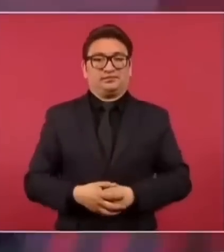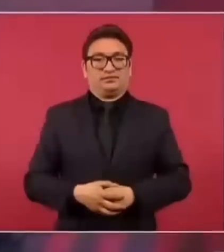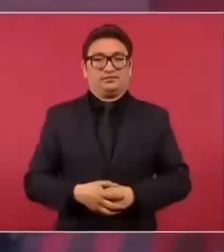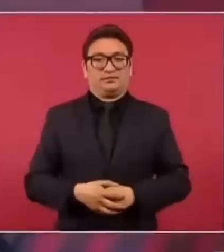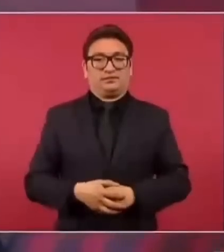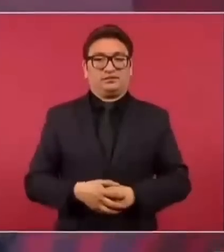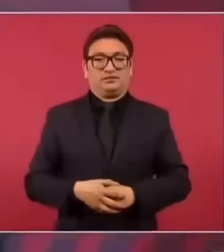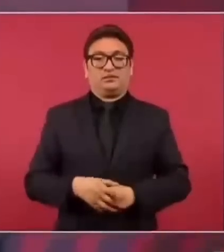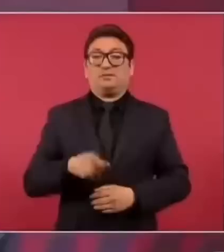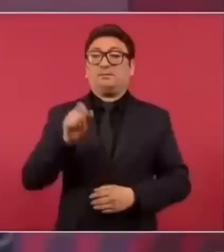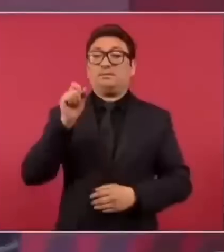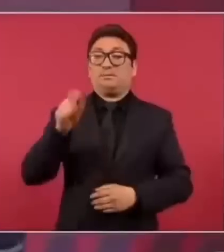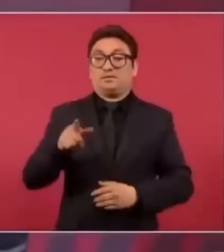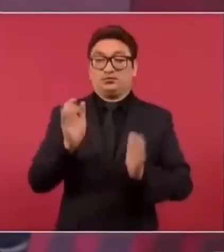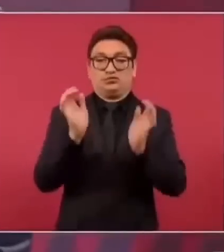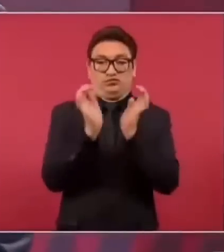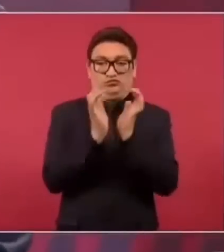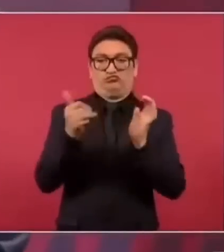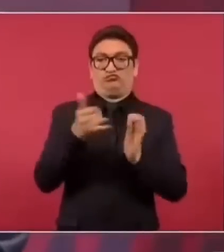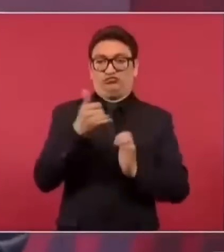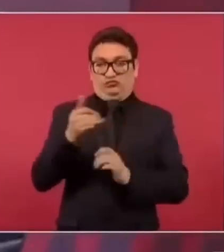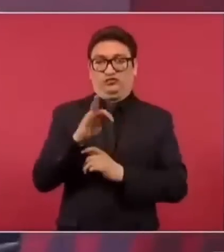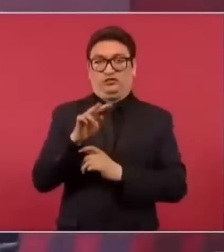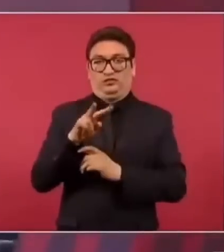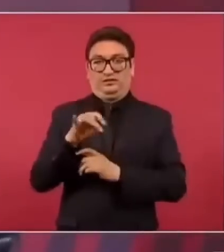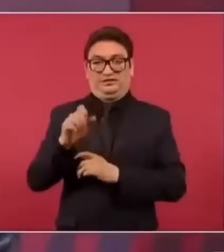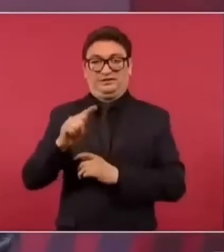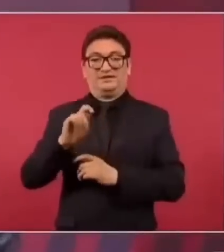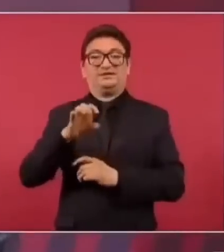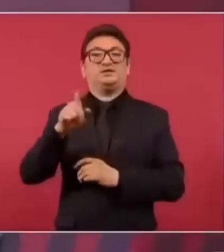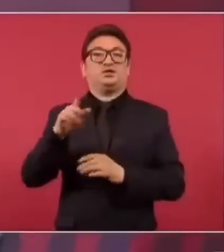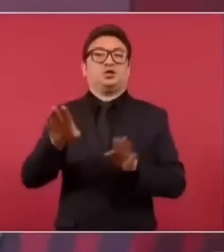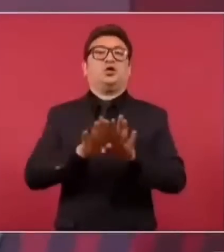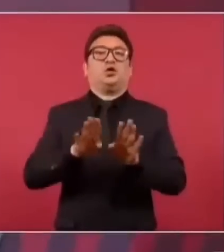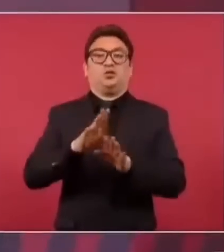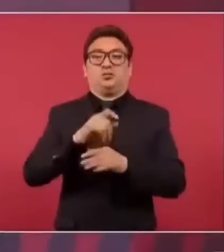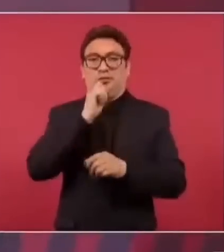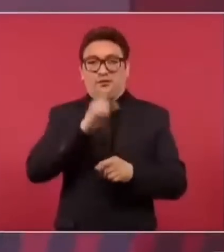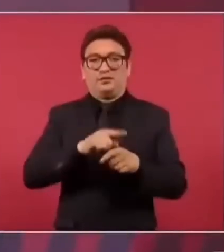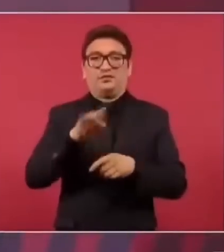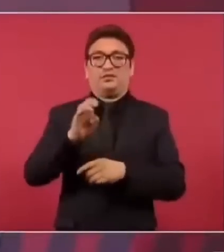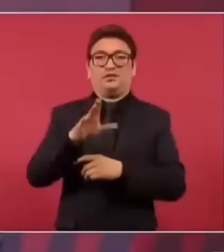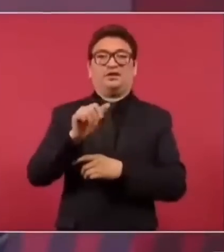que hablas del FOBISTE, ¿cómo no voy yo? Es como lo de las becas. Cuando